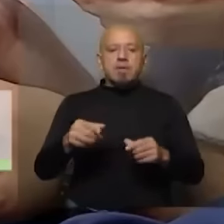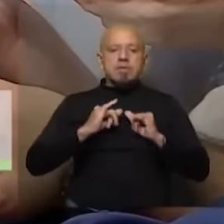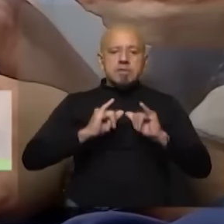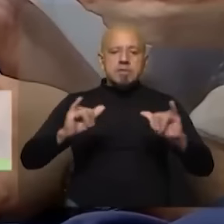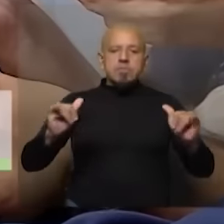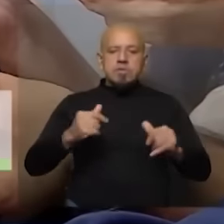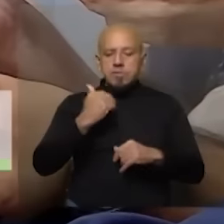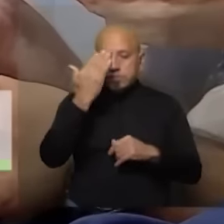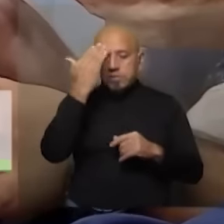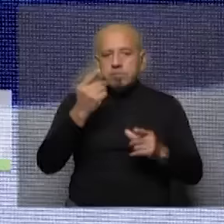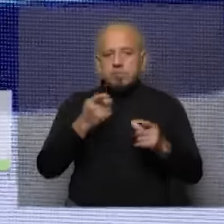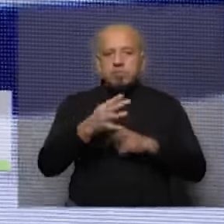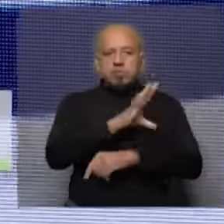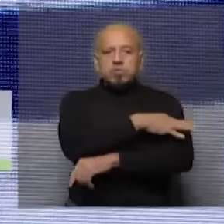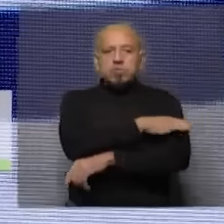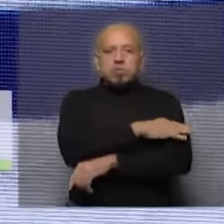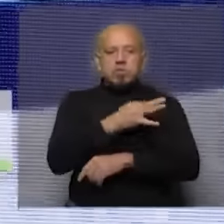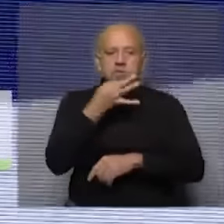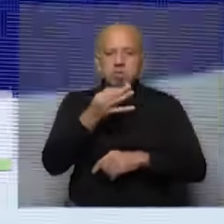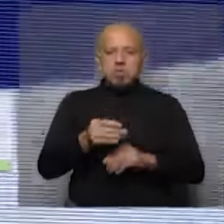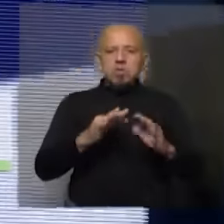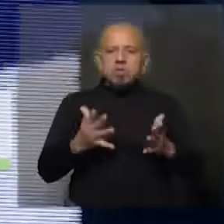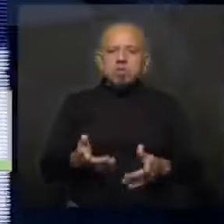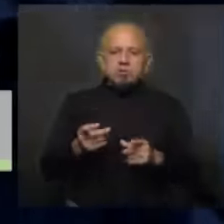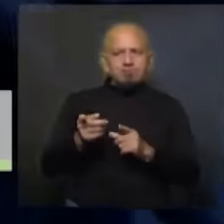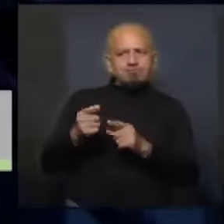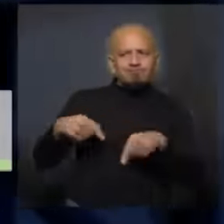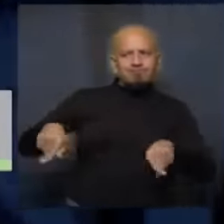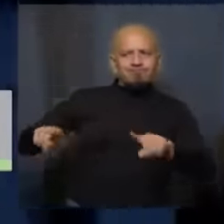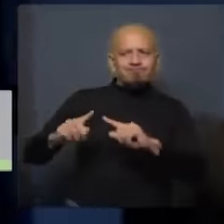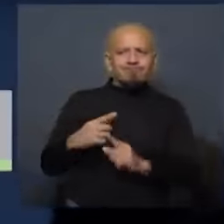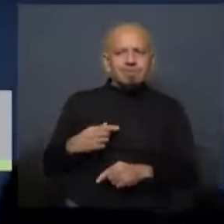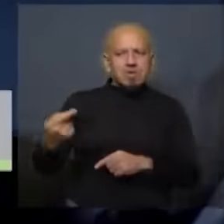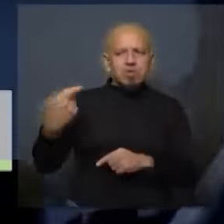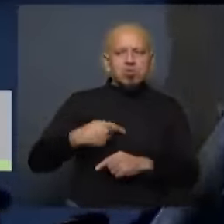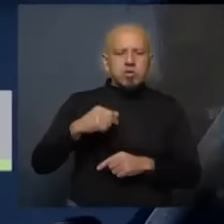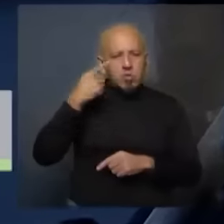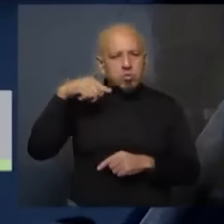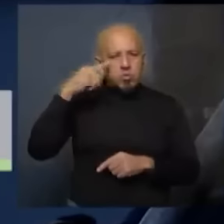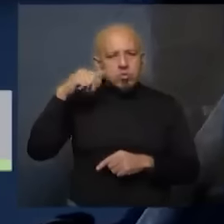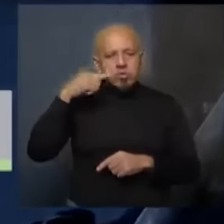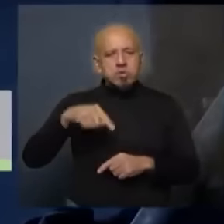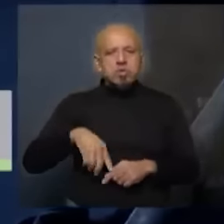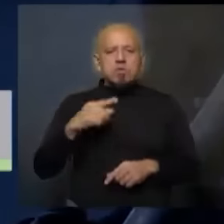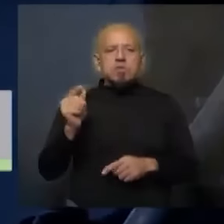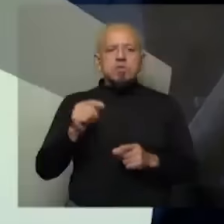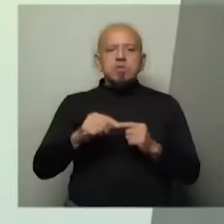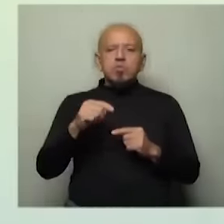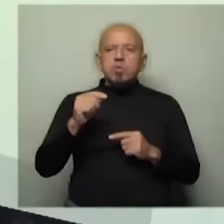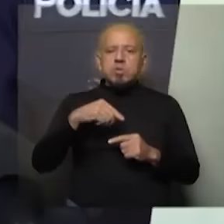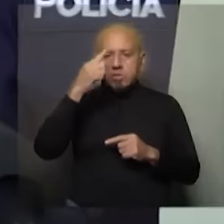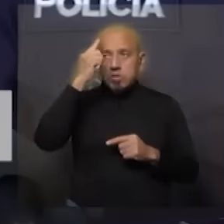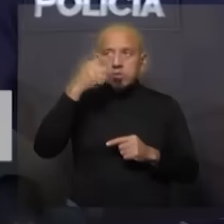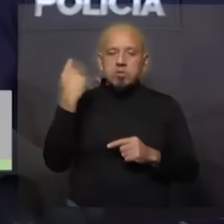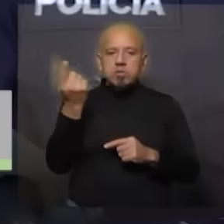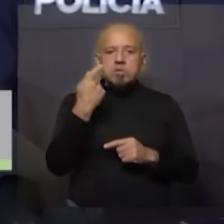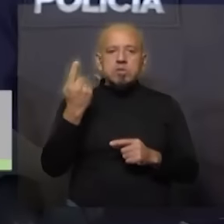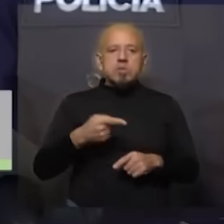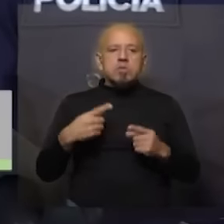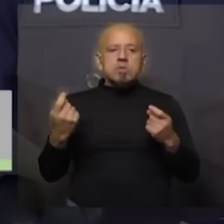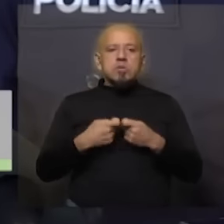presidencial Frente Amplista Yamandú Orsi, dijo que se enfrentan a una operación política y que hay acciones de cuentas de redes sociales desde el exterior. La Asociación